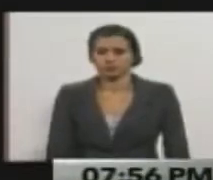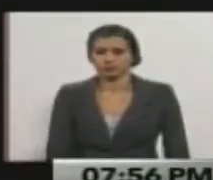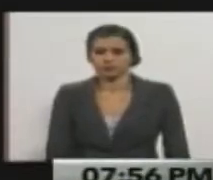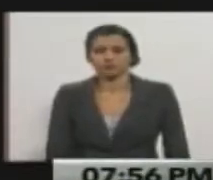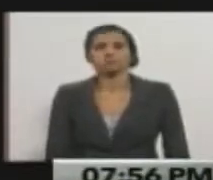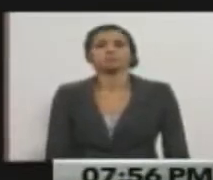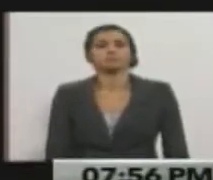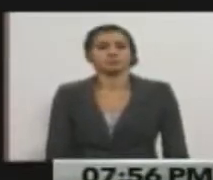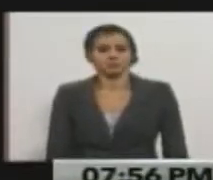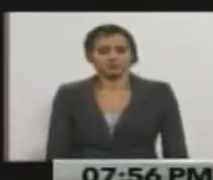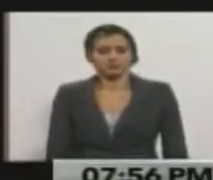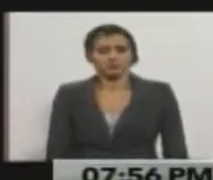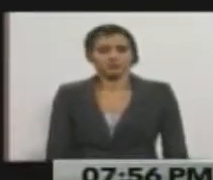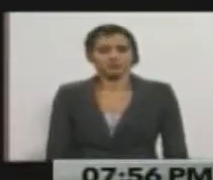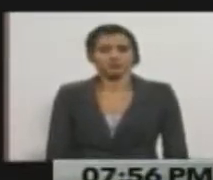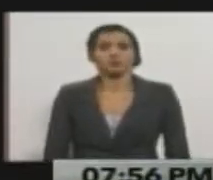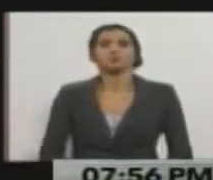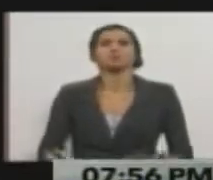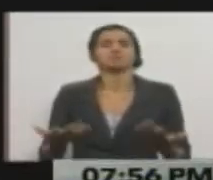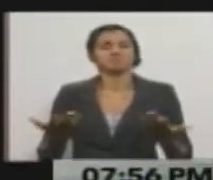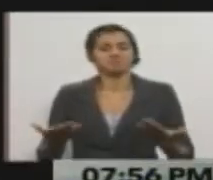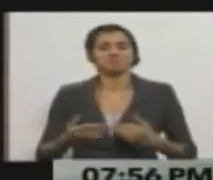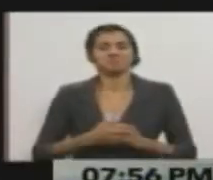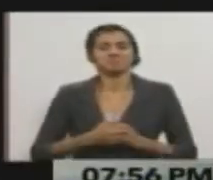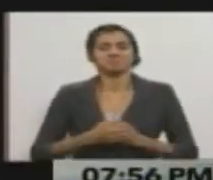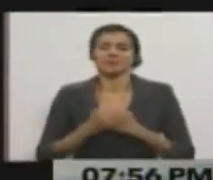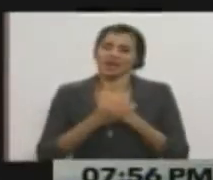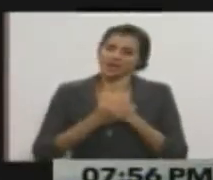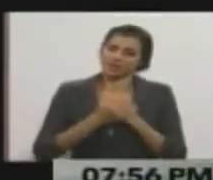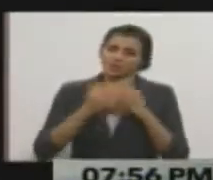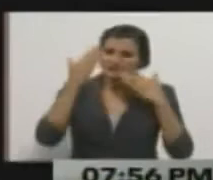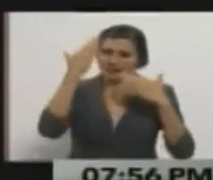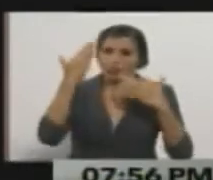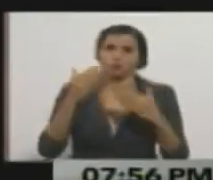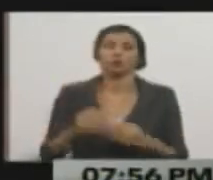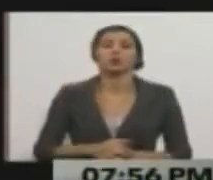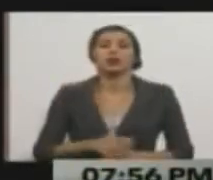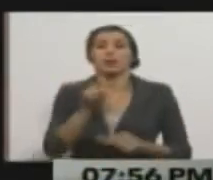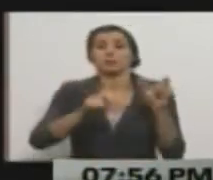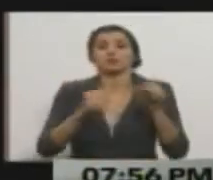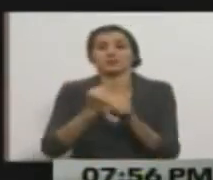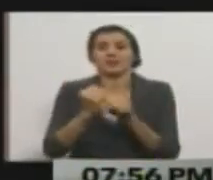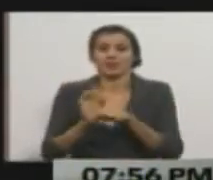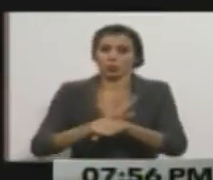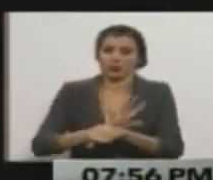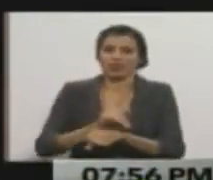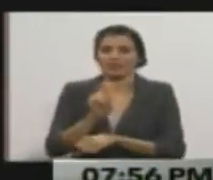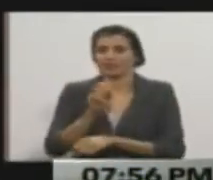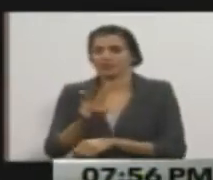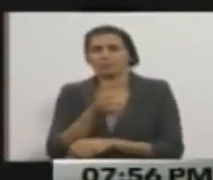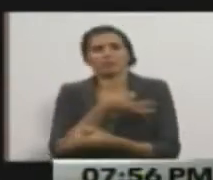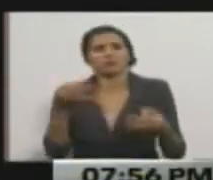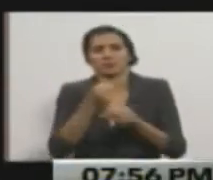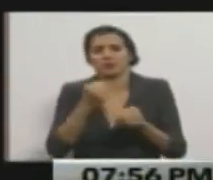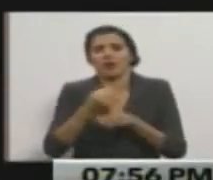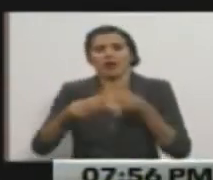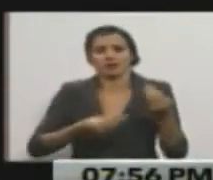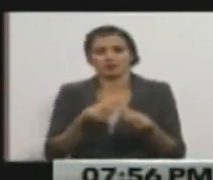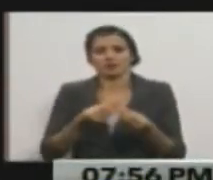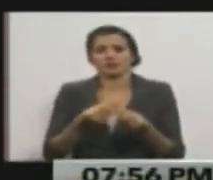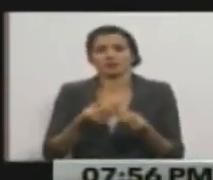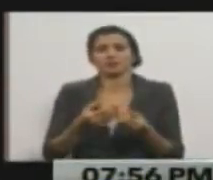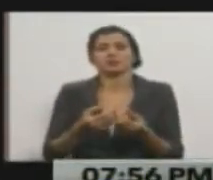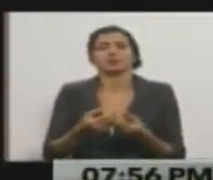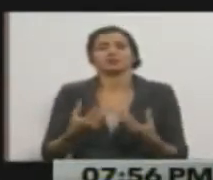Vaya nuestro aprecio y saludo a los compañeros de Iguana TV por el magnífico trabajo que vienen realizando en favor del